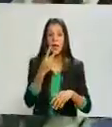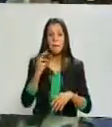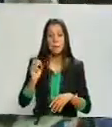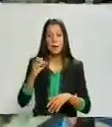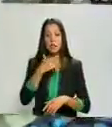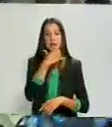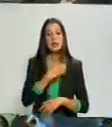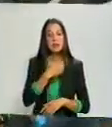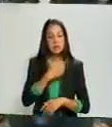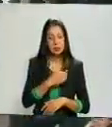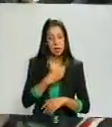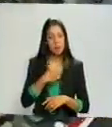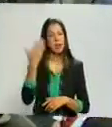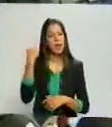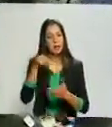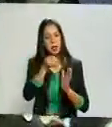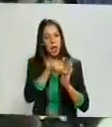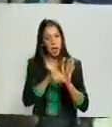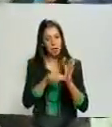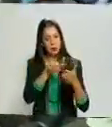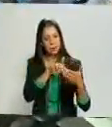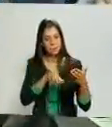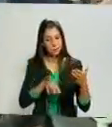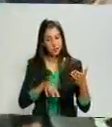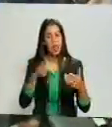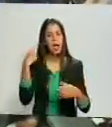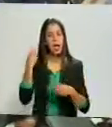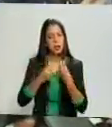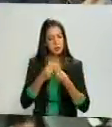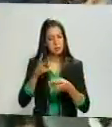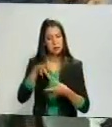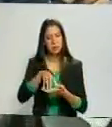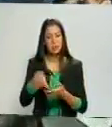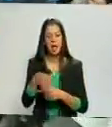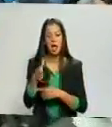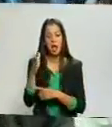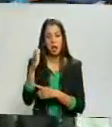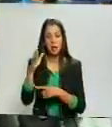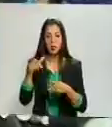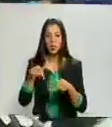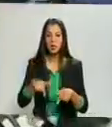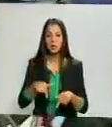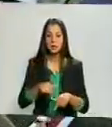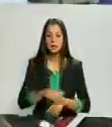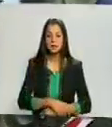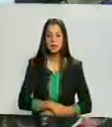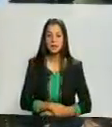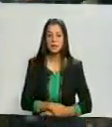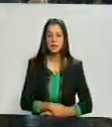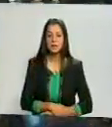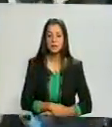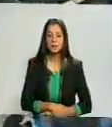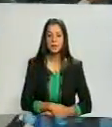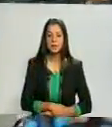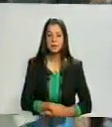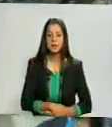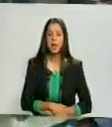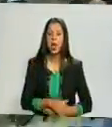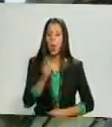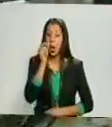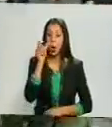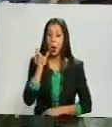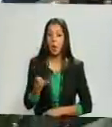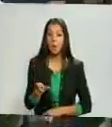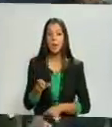de diciembre, respectivamente, en el hemiciclo protocolar del Palacio Legislativo de Caracas. El secretario de